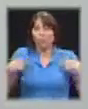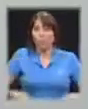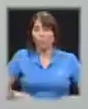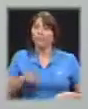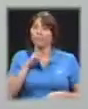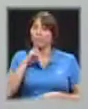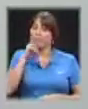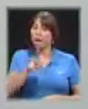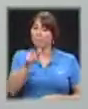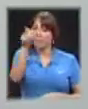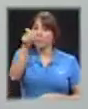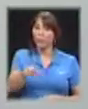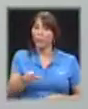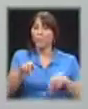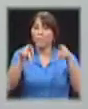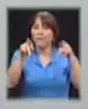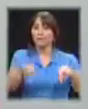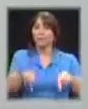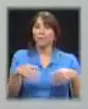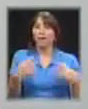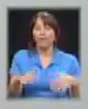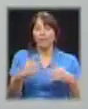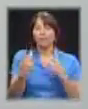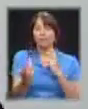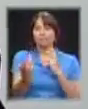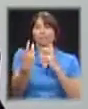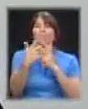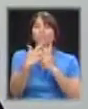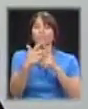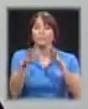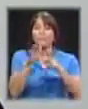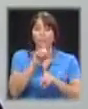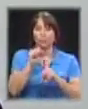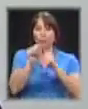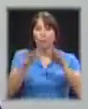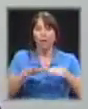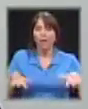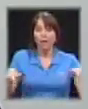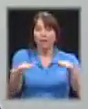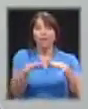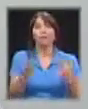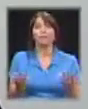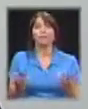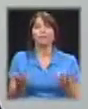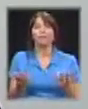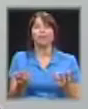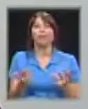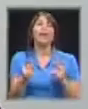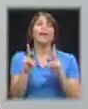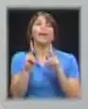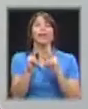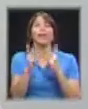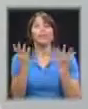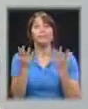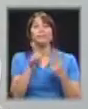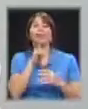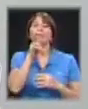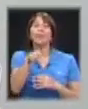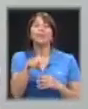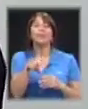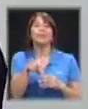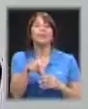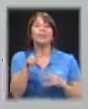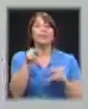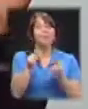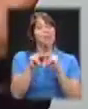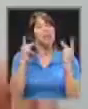estaba en ese rango, o en el partido no fue muy importante en